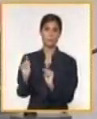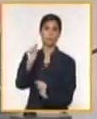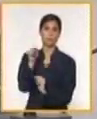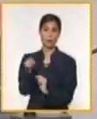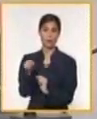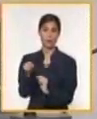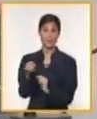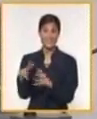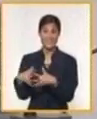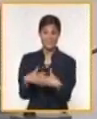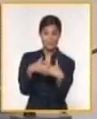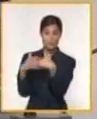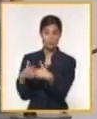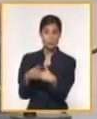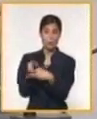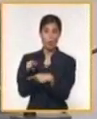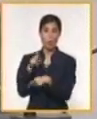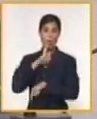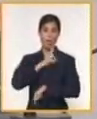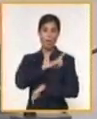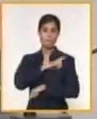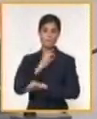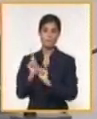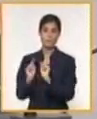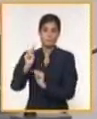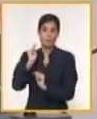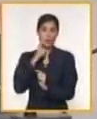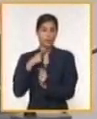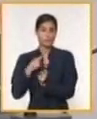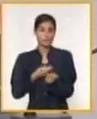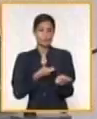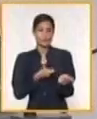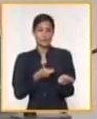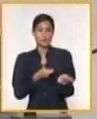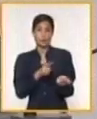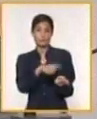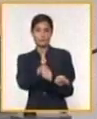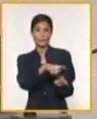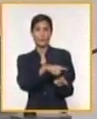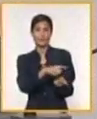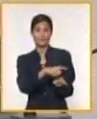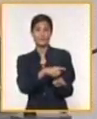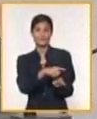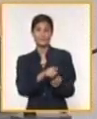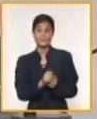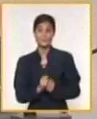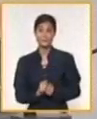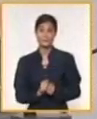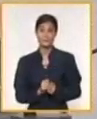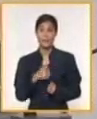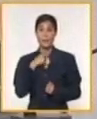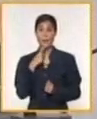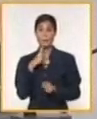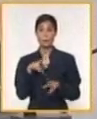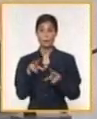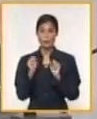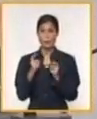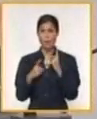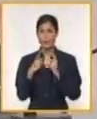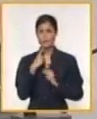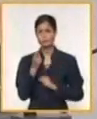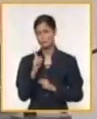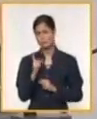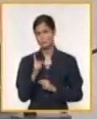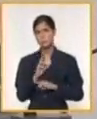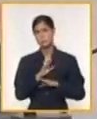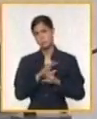que es el conflicto en la región y en las decisiones de Israel. Y a pesar de que ya no son tan novedosas, yo sí creo que, porque bueno, tienen